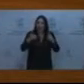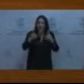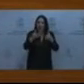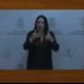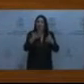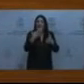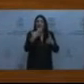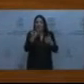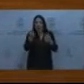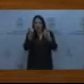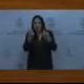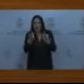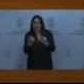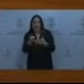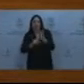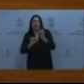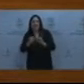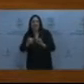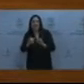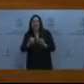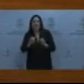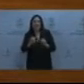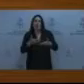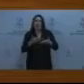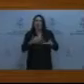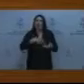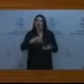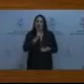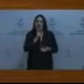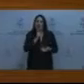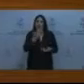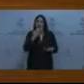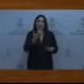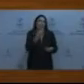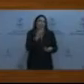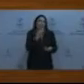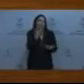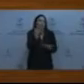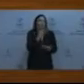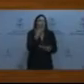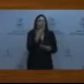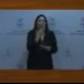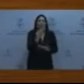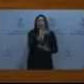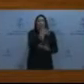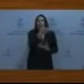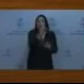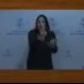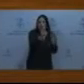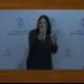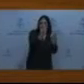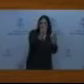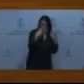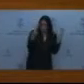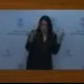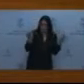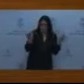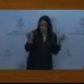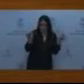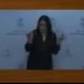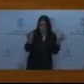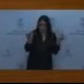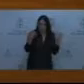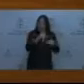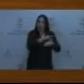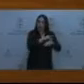alumnos con necesidades especiales cuando existe esa brutal diferencia en la que un colegio, por ejemplo, con 400 alumnos, un colegio público,